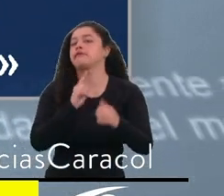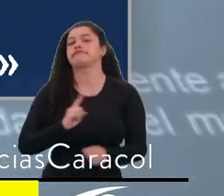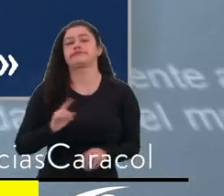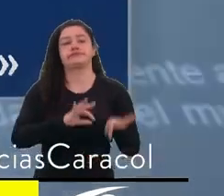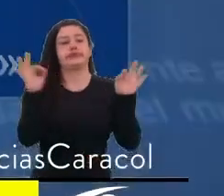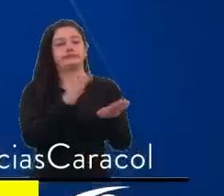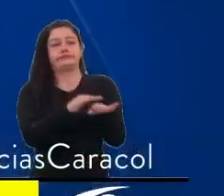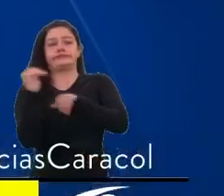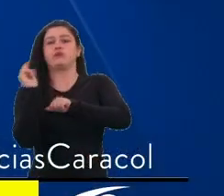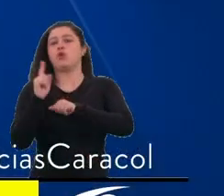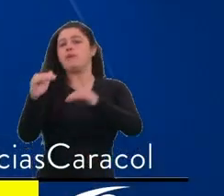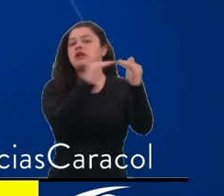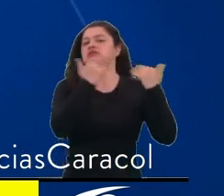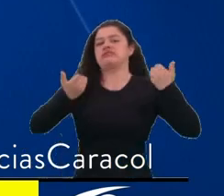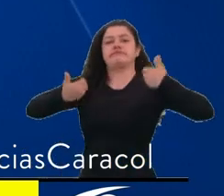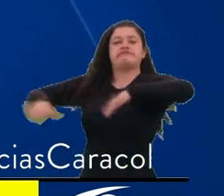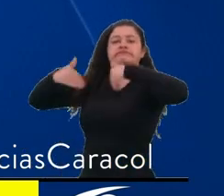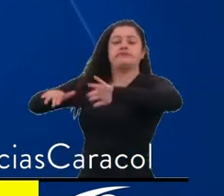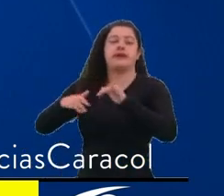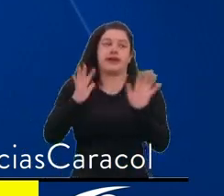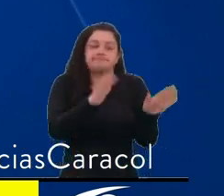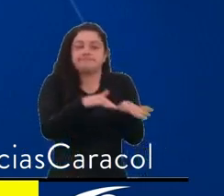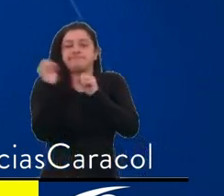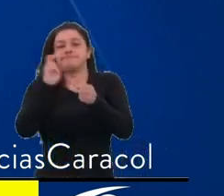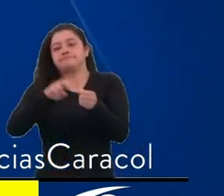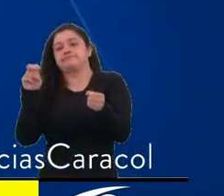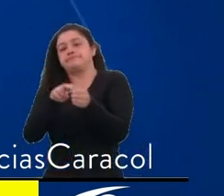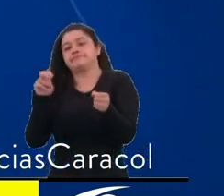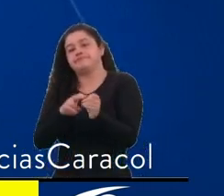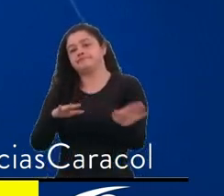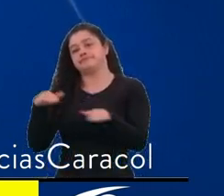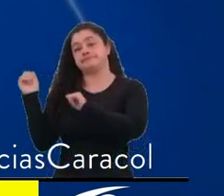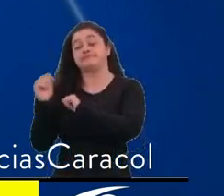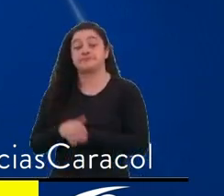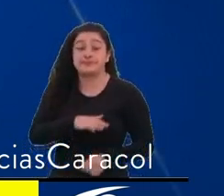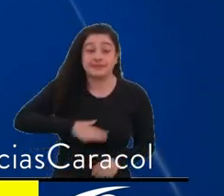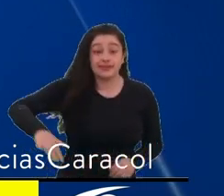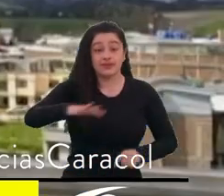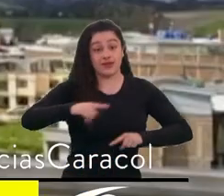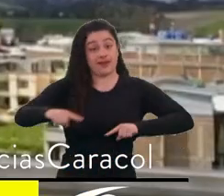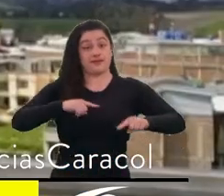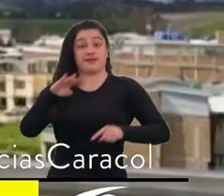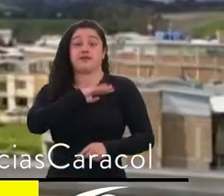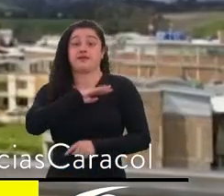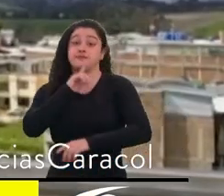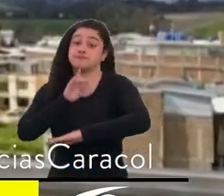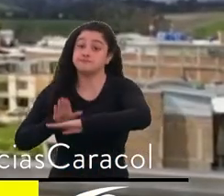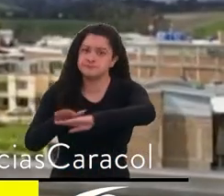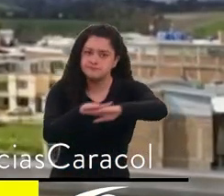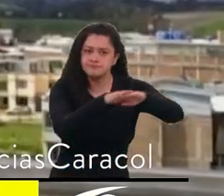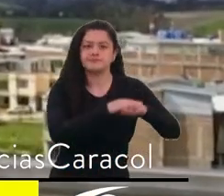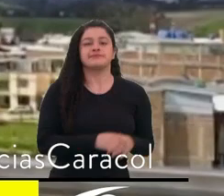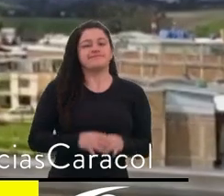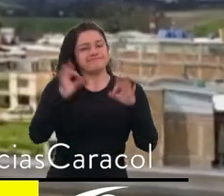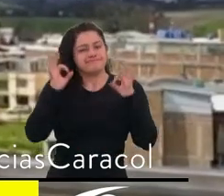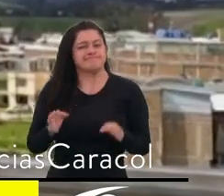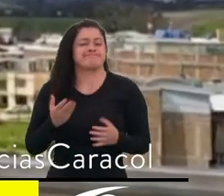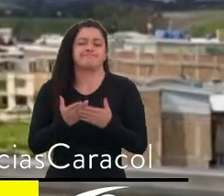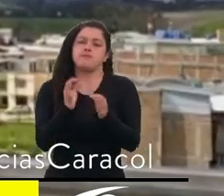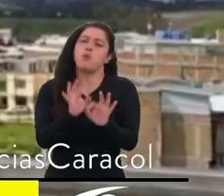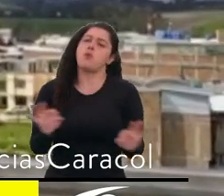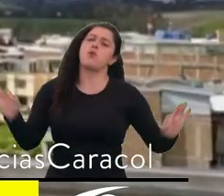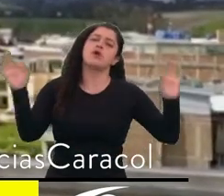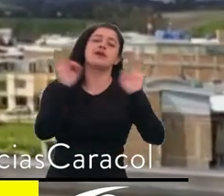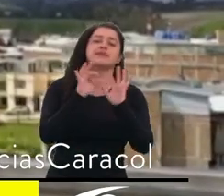los mismos. Ante esta situación, la Administración Departamental expresó: planteamos unas mesas de diálogo, de trabajo entre todos los sectores